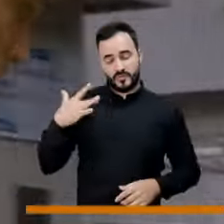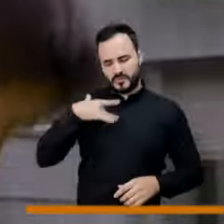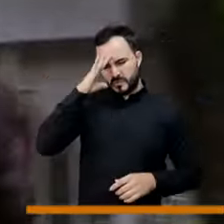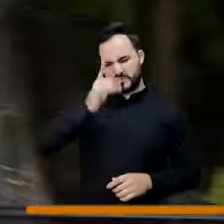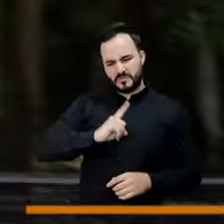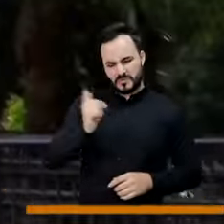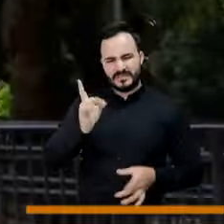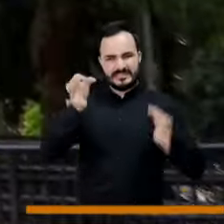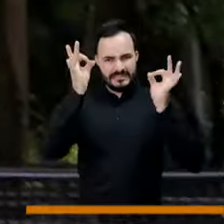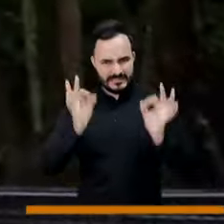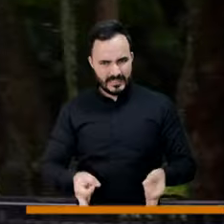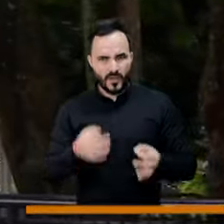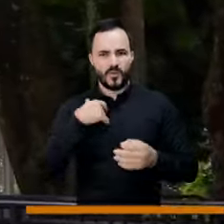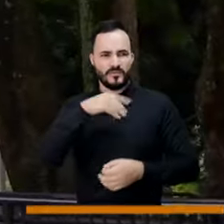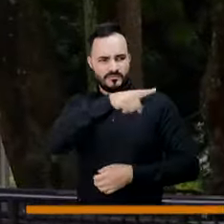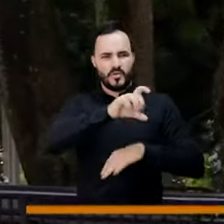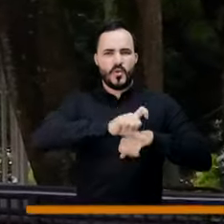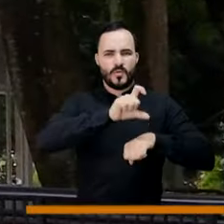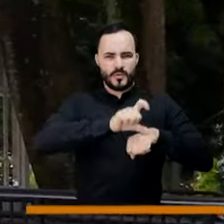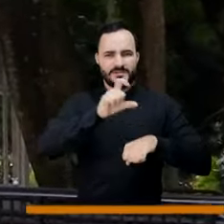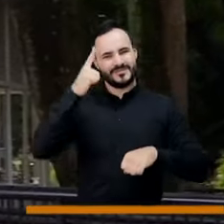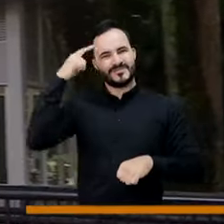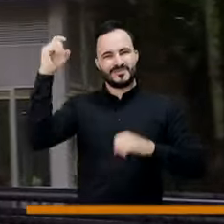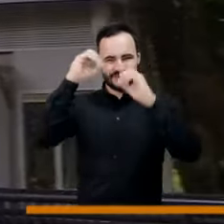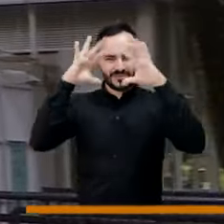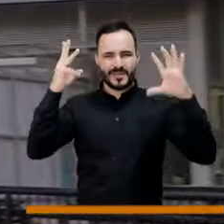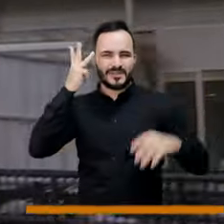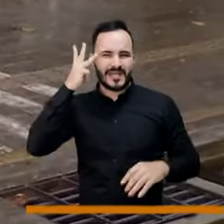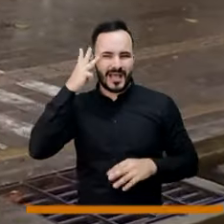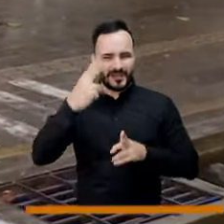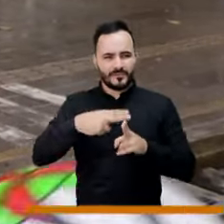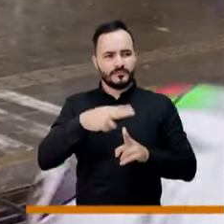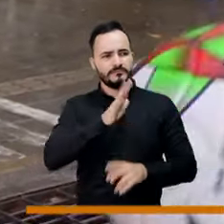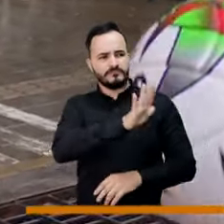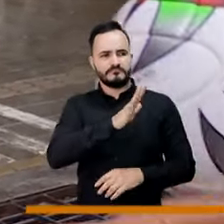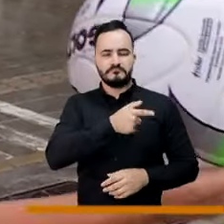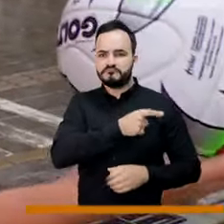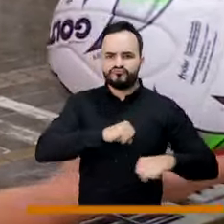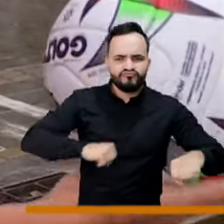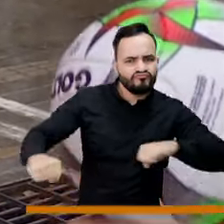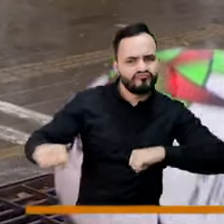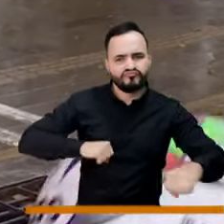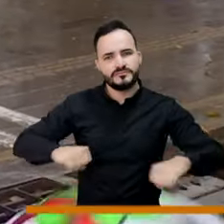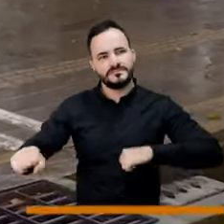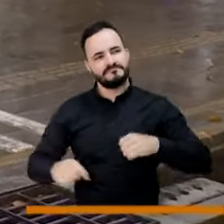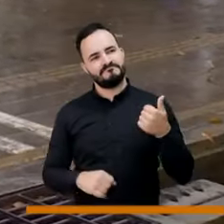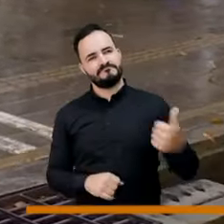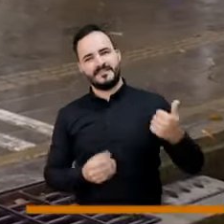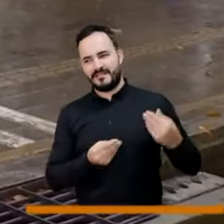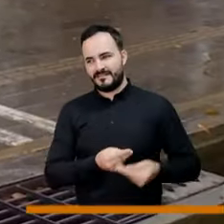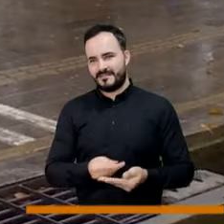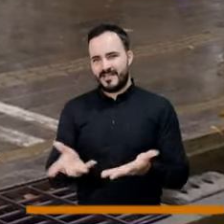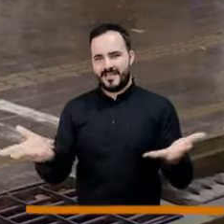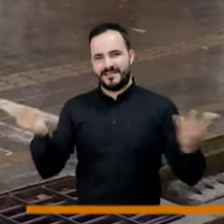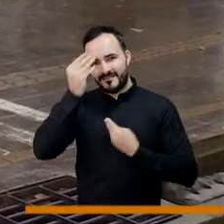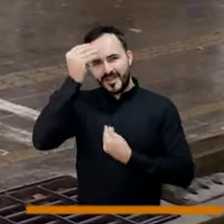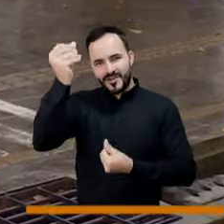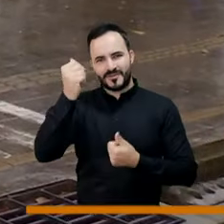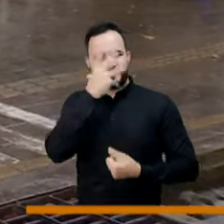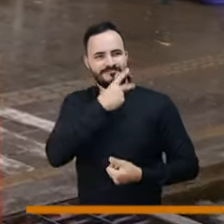que se cumpla toda esta cadena de valores. Te amo, amor.